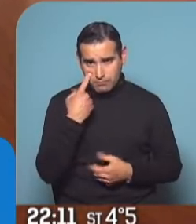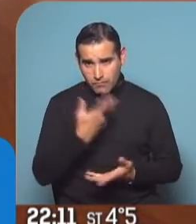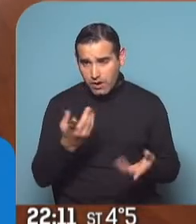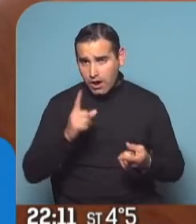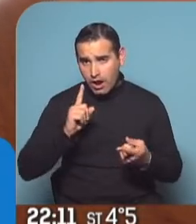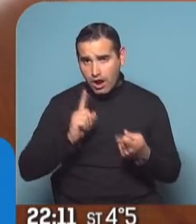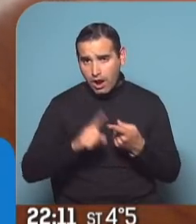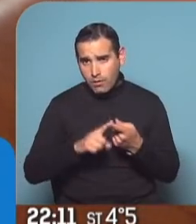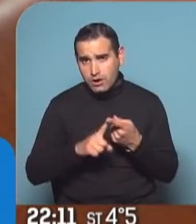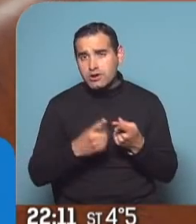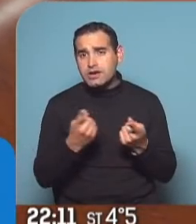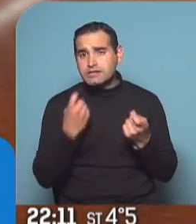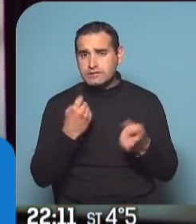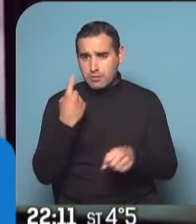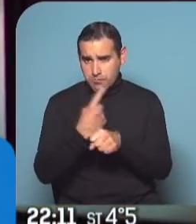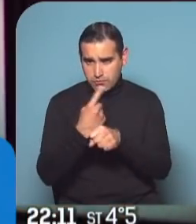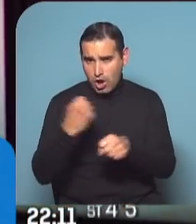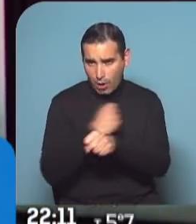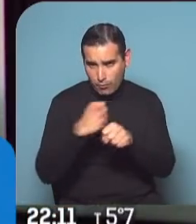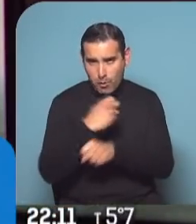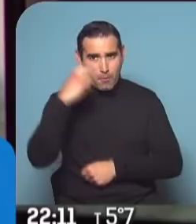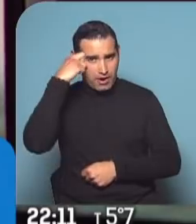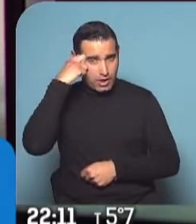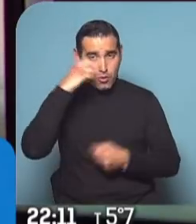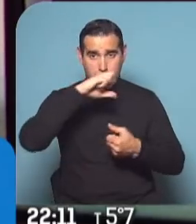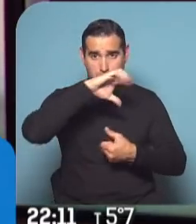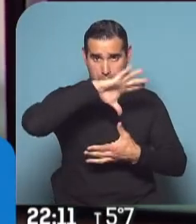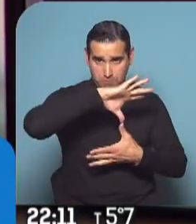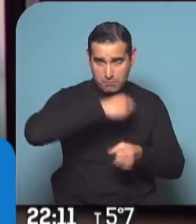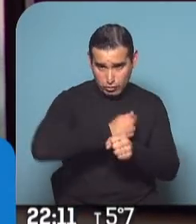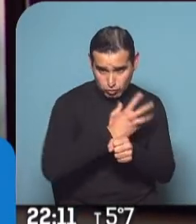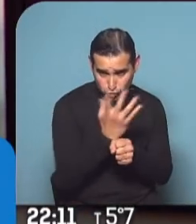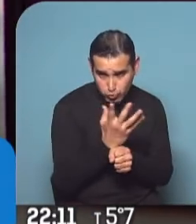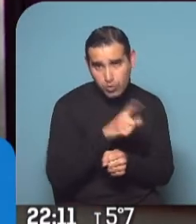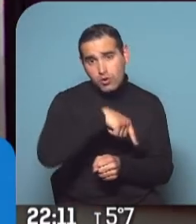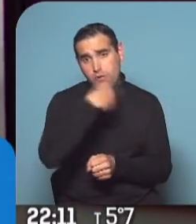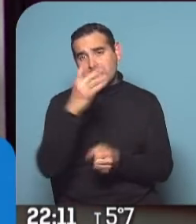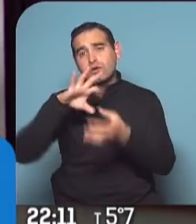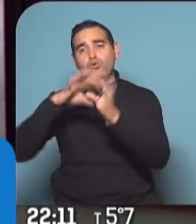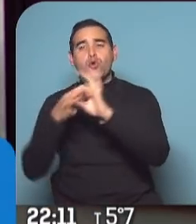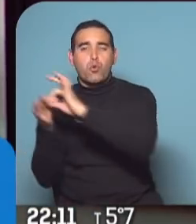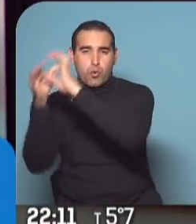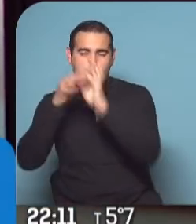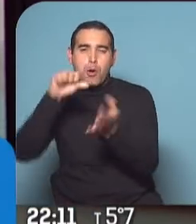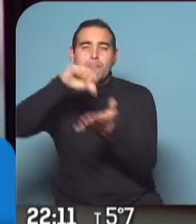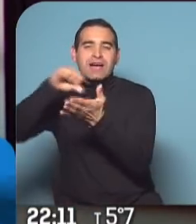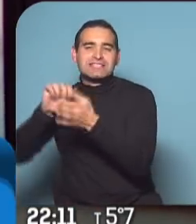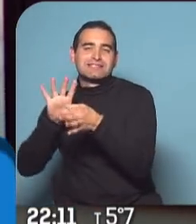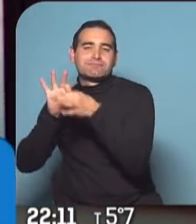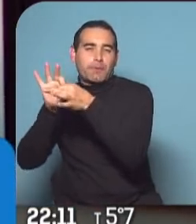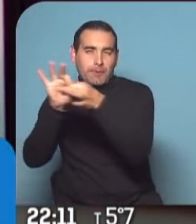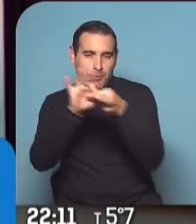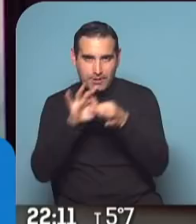los parlamentos del Mercosur y de los países del Mercosur y de la Unión Europea y de los países miembros. Es